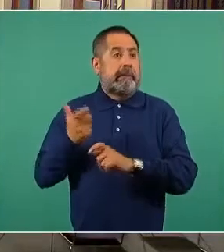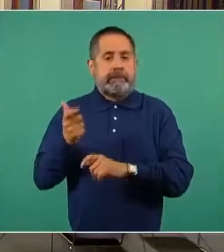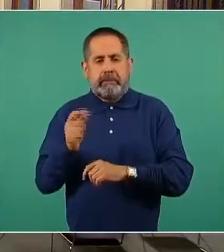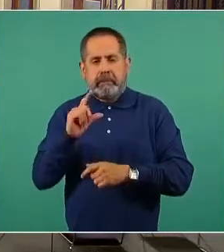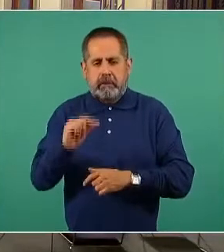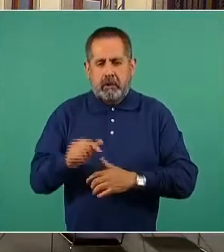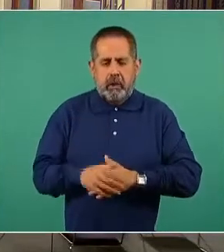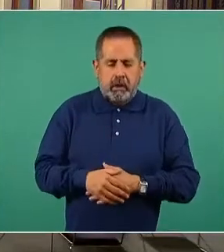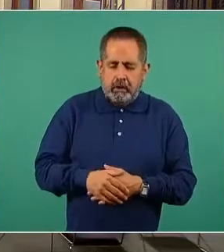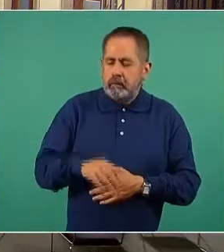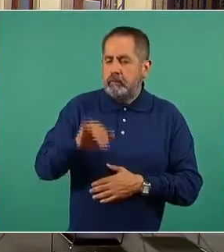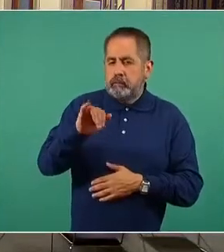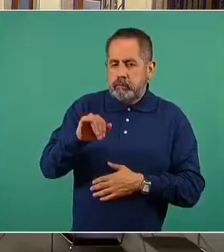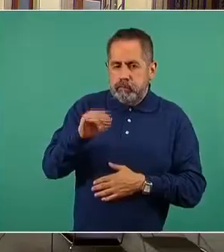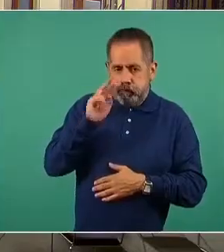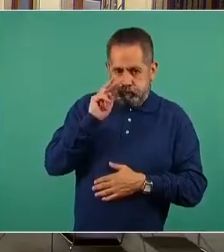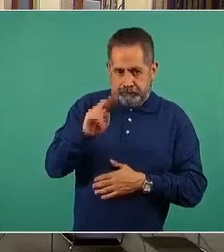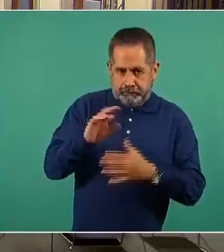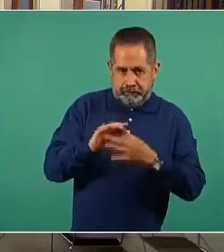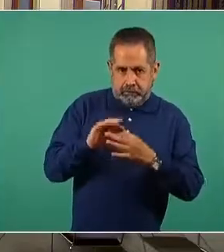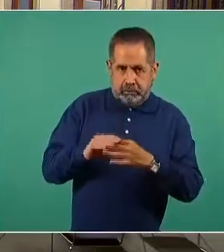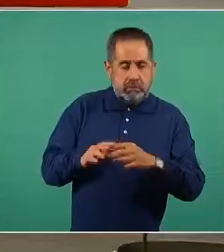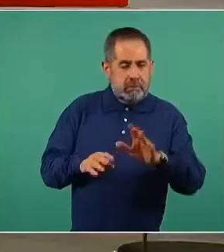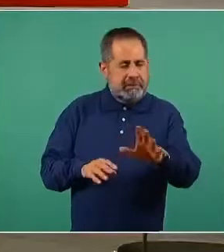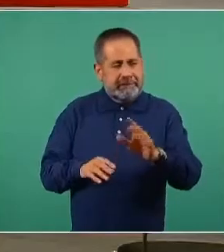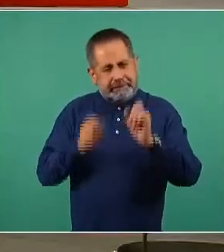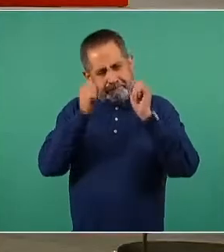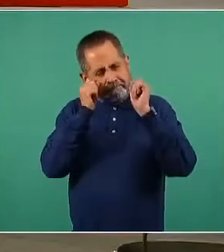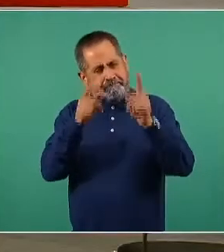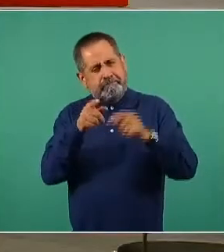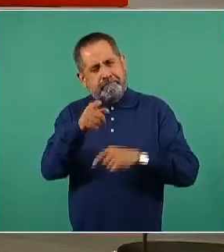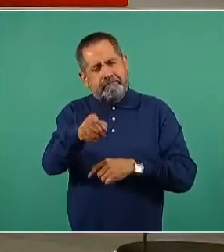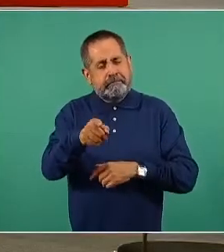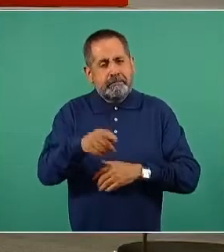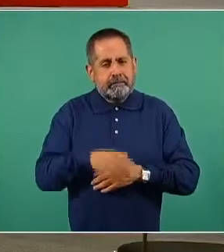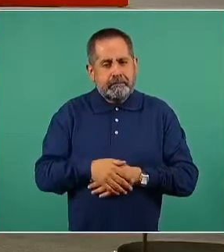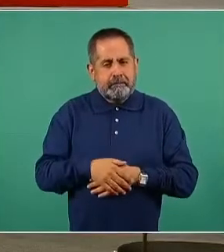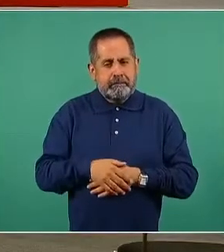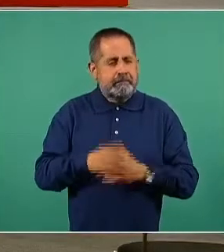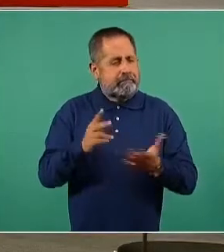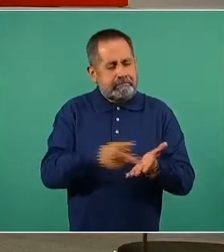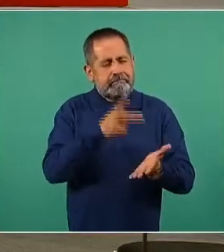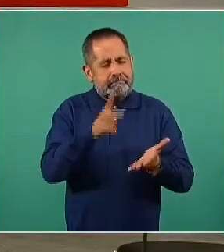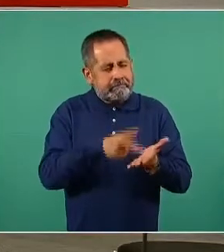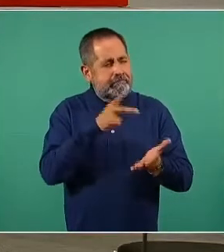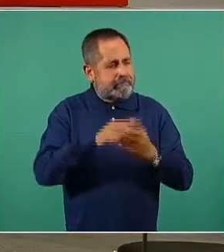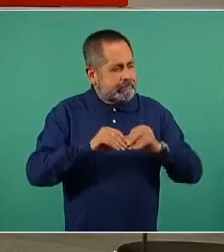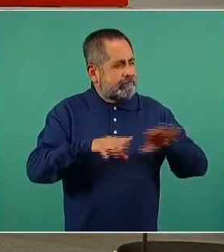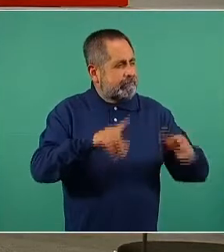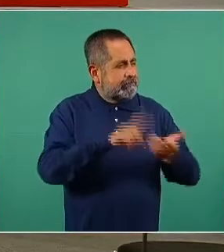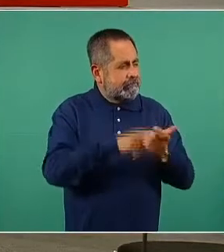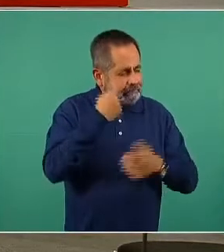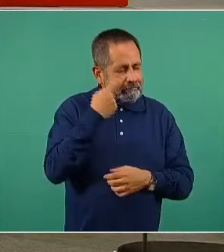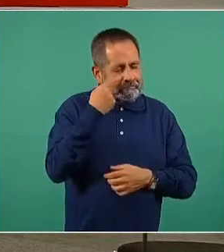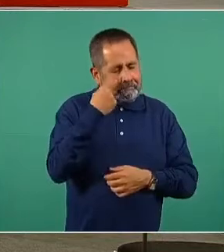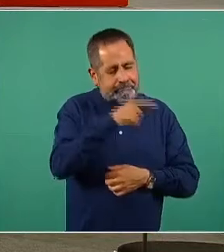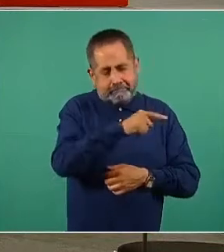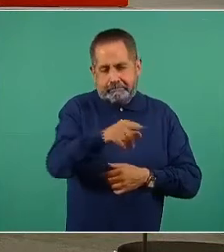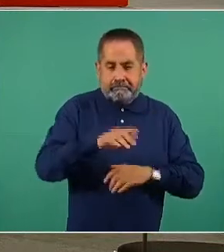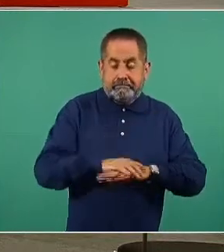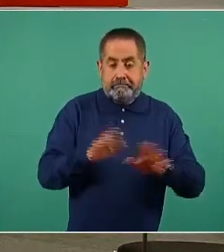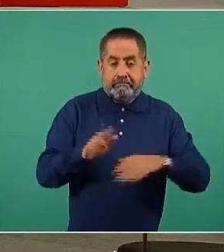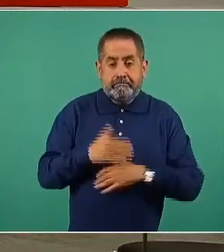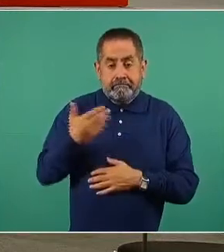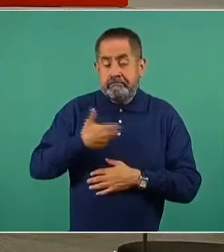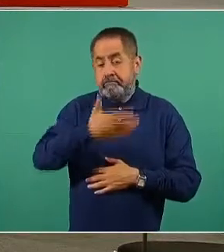Sí, vimos eso, dígame, porque ya me llama la atención que ya lo han insistido algunos medios de comunicación. No sabía